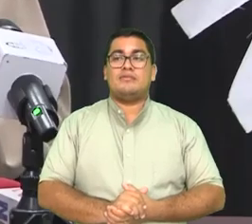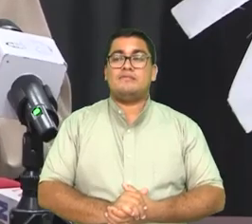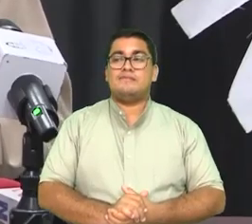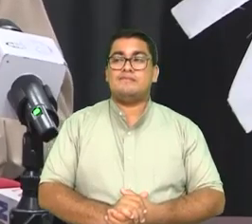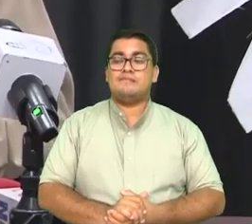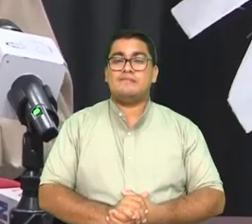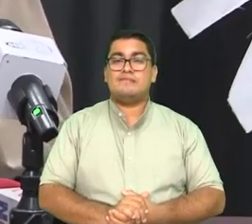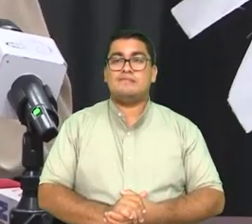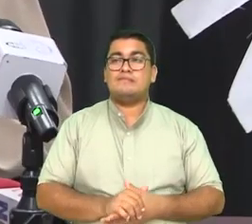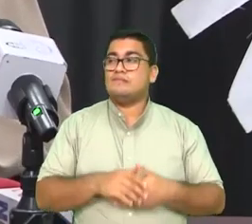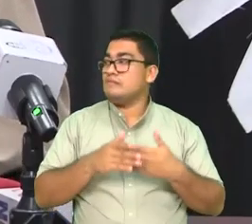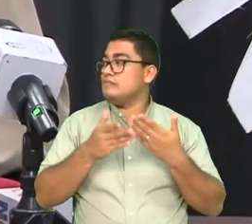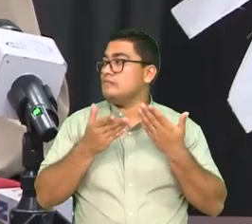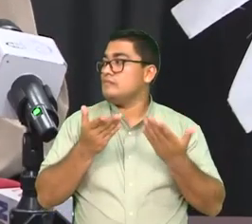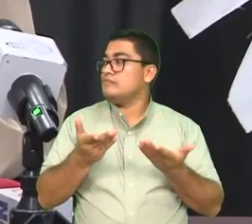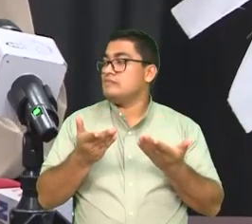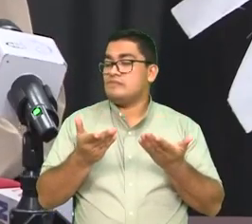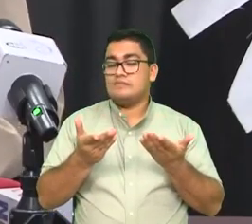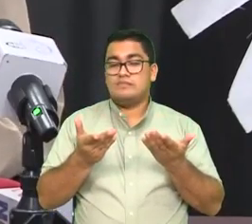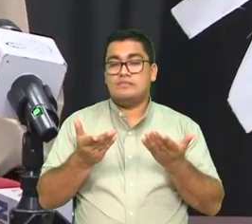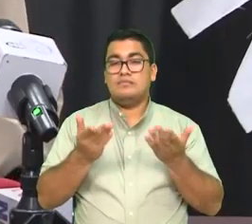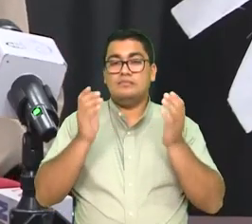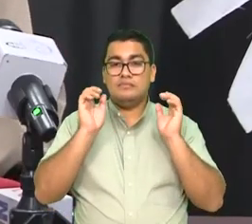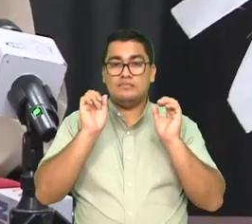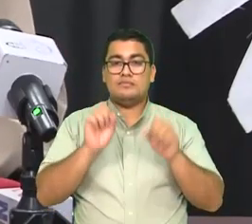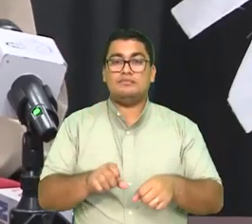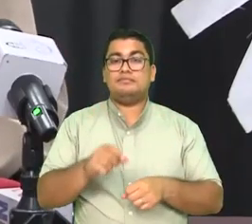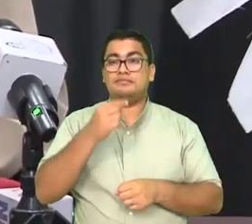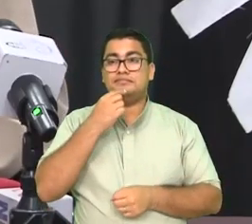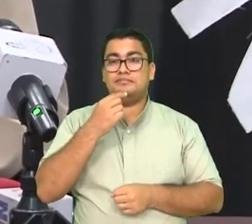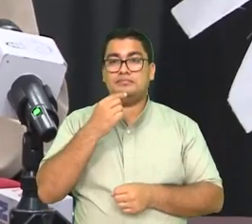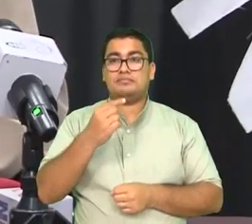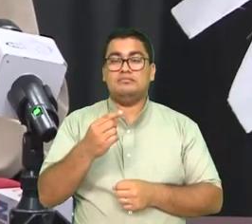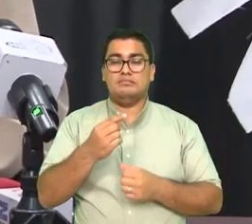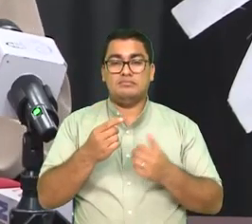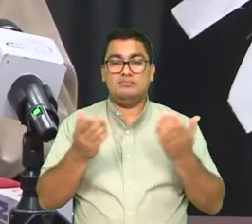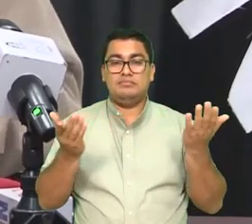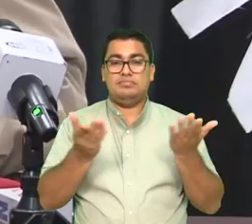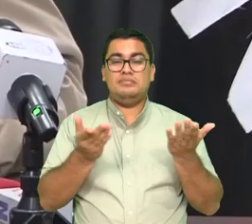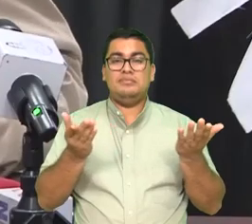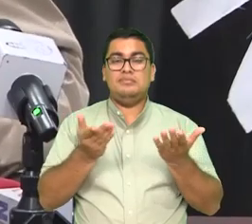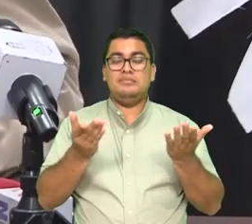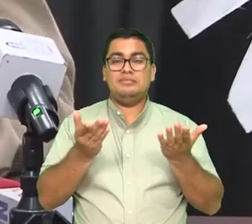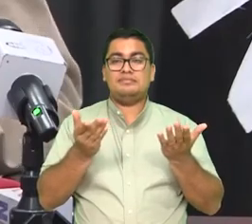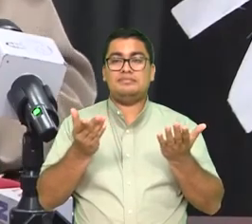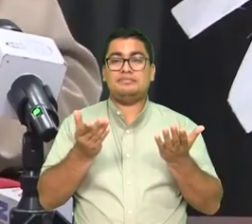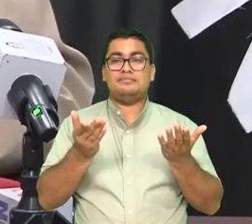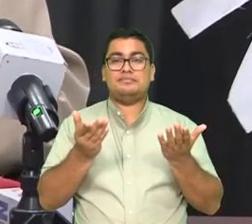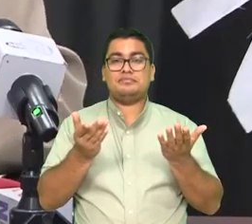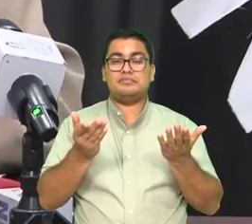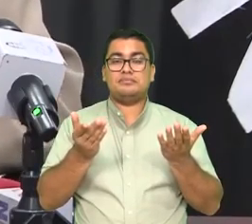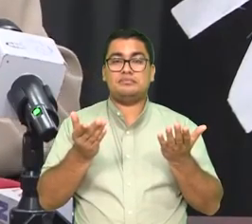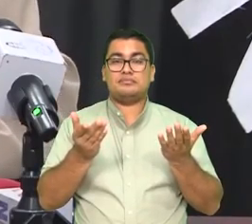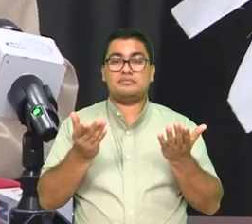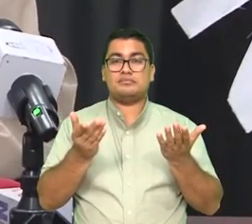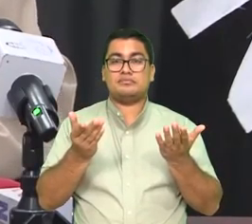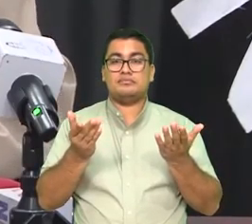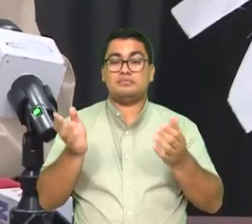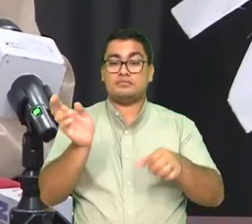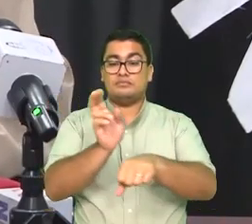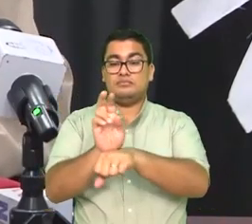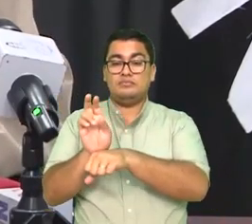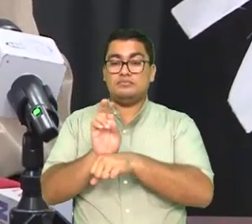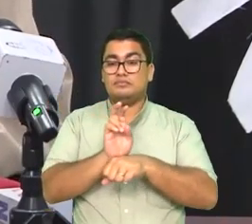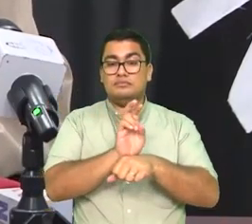De tal manera que podemos decir a estas alturas que, como producto del monitoreo de